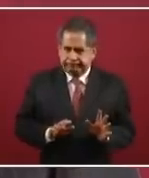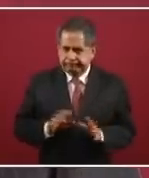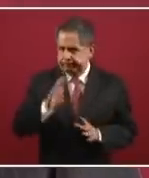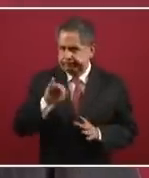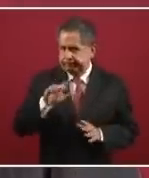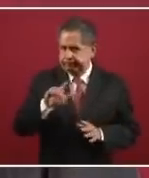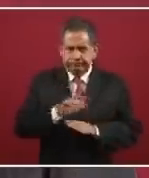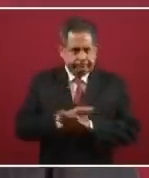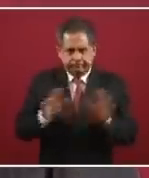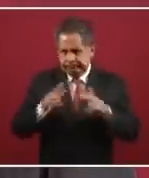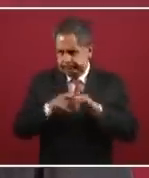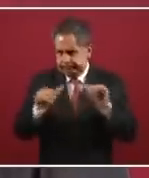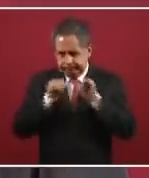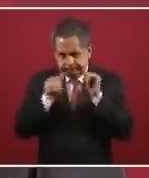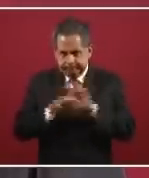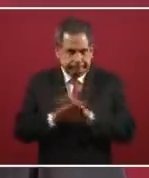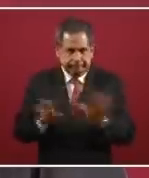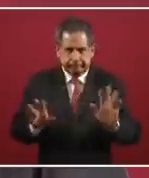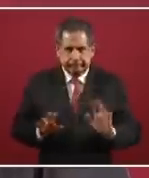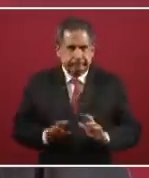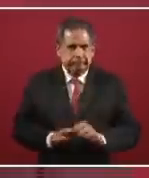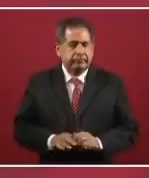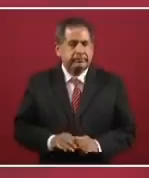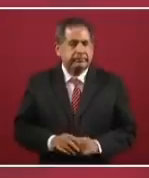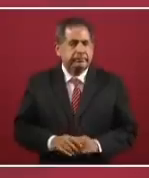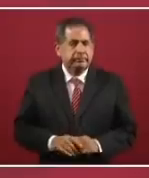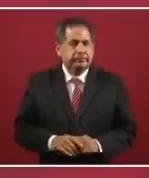civil ni a nadie.